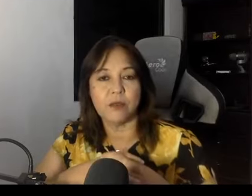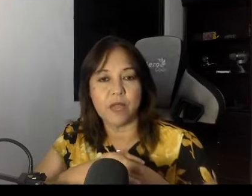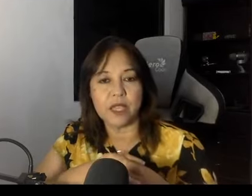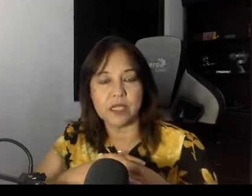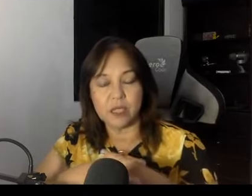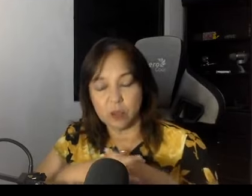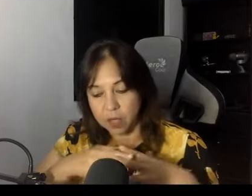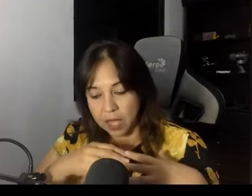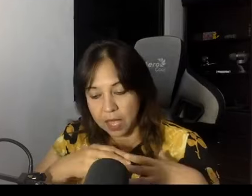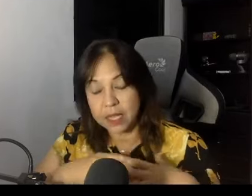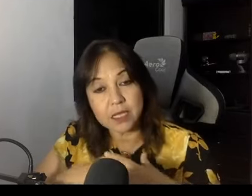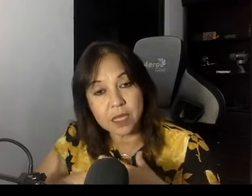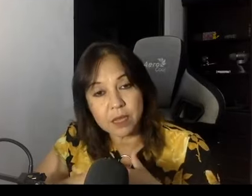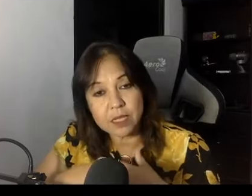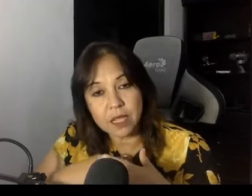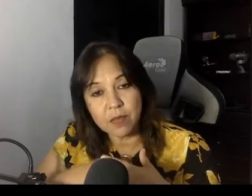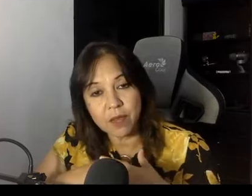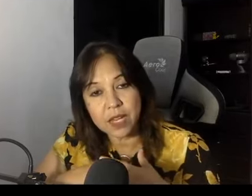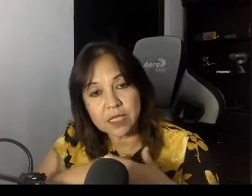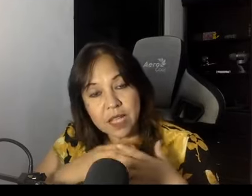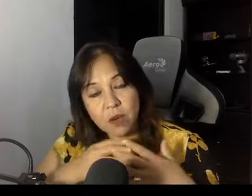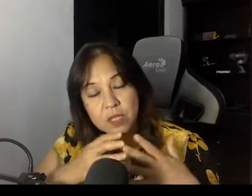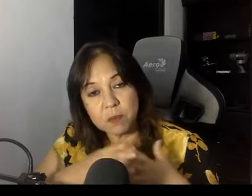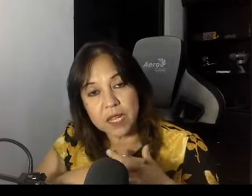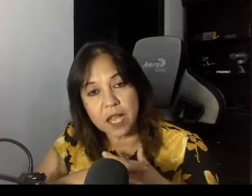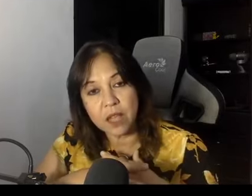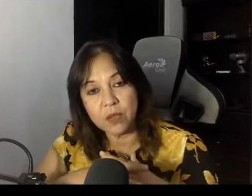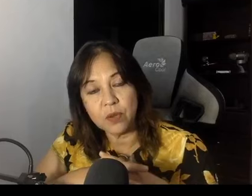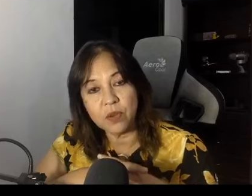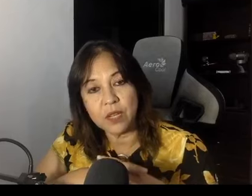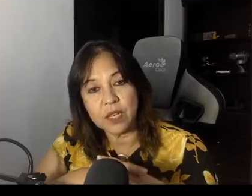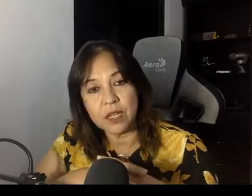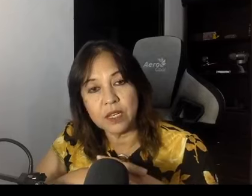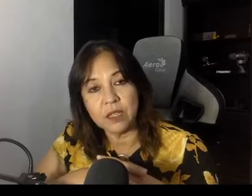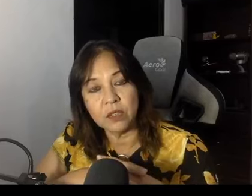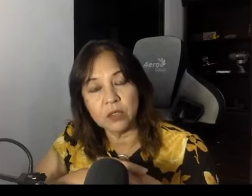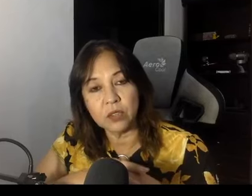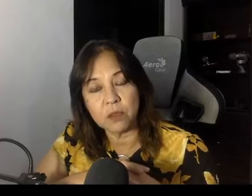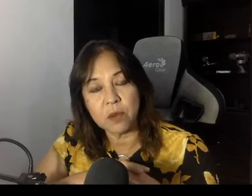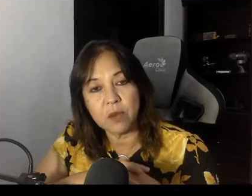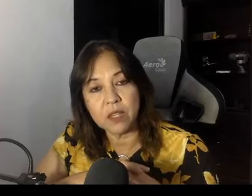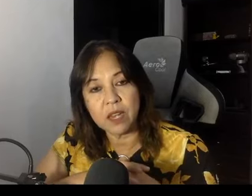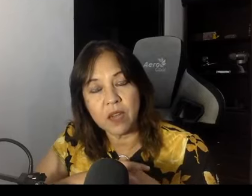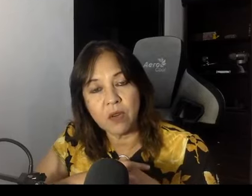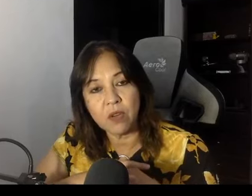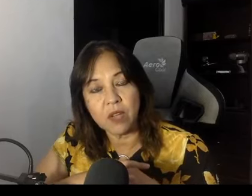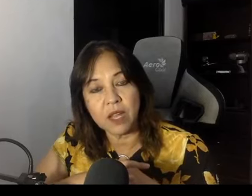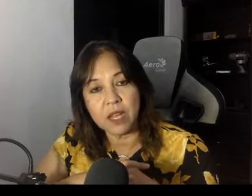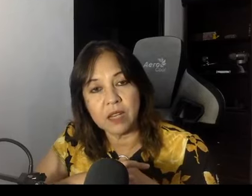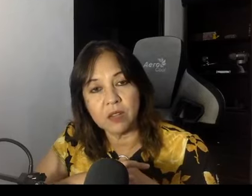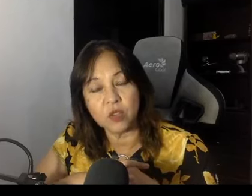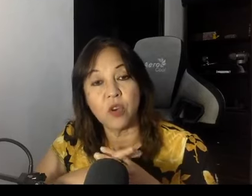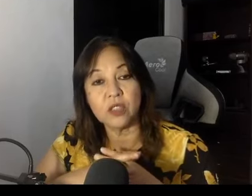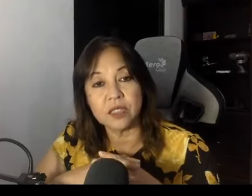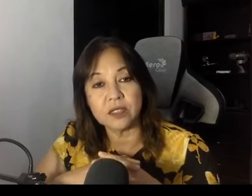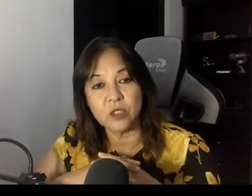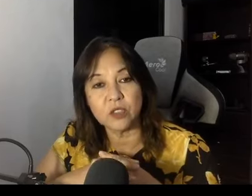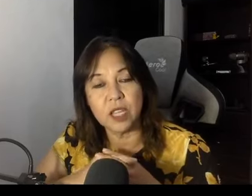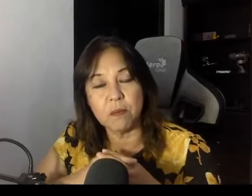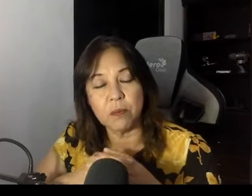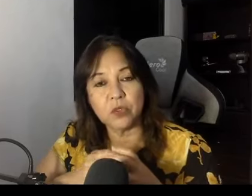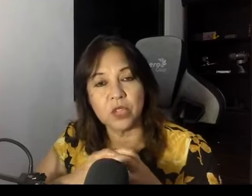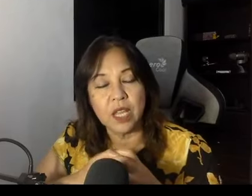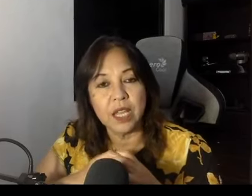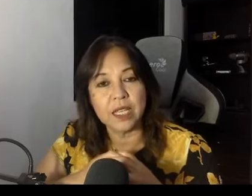que han fallecido. ¿A qué se debe esta diferencia? Lo ha explicado el doctor Manuel de la O en los cortes, en